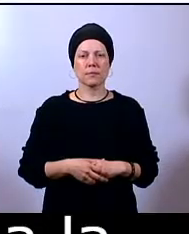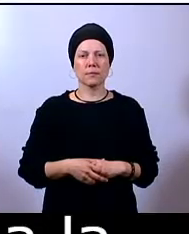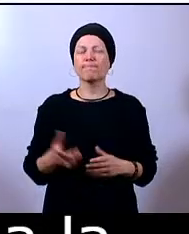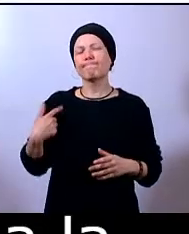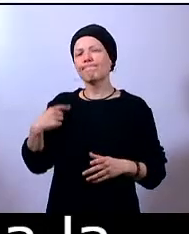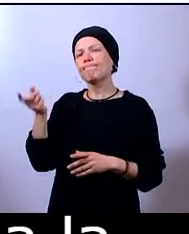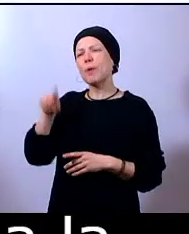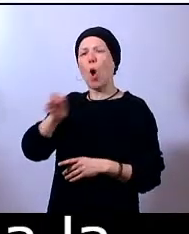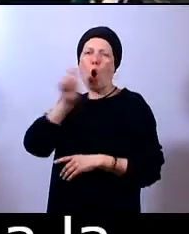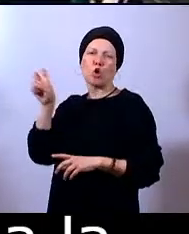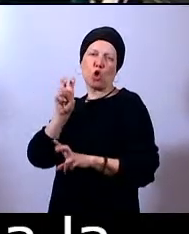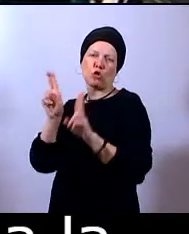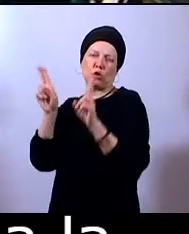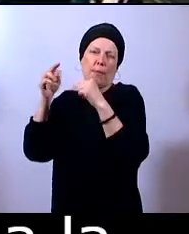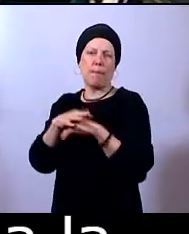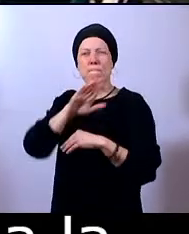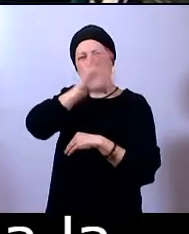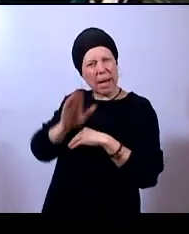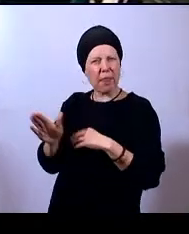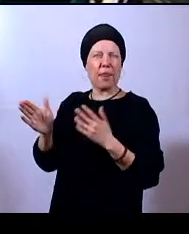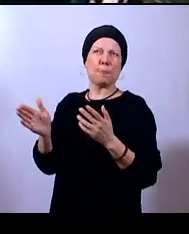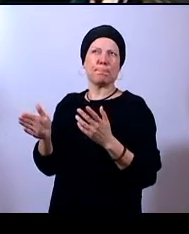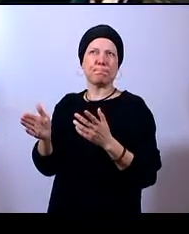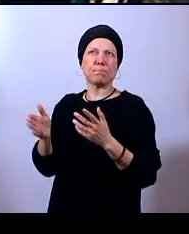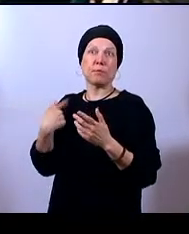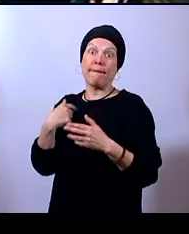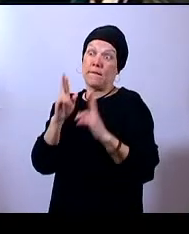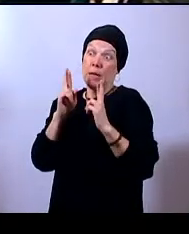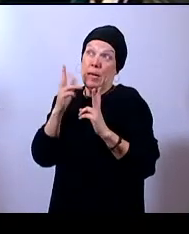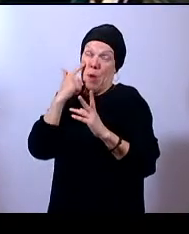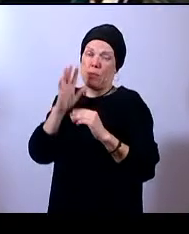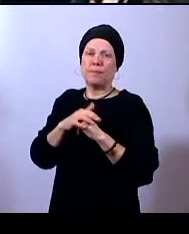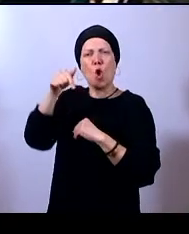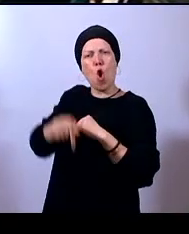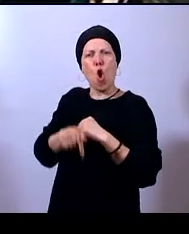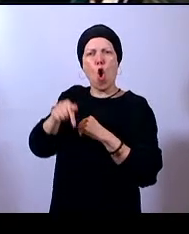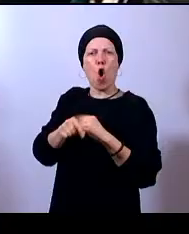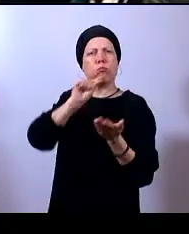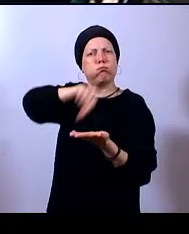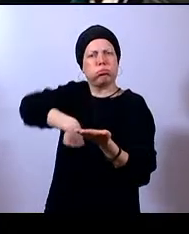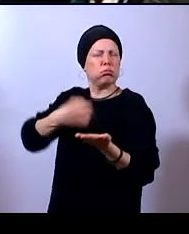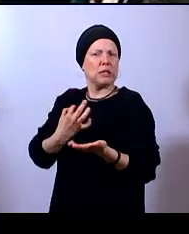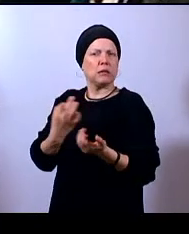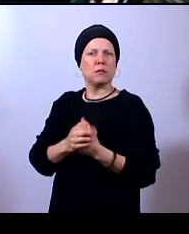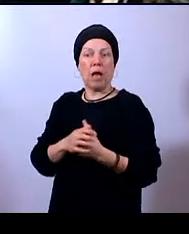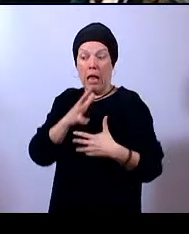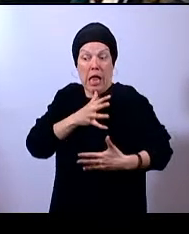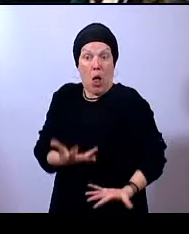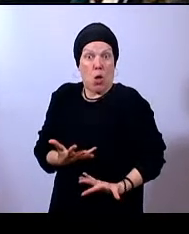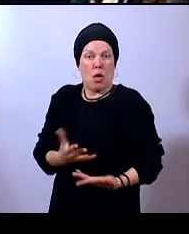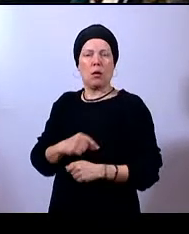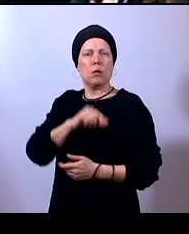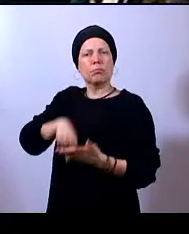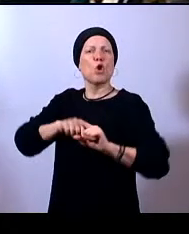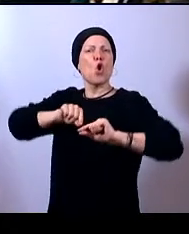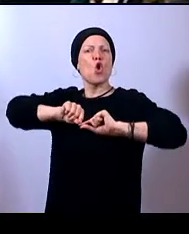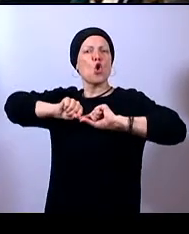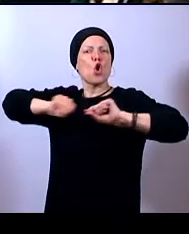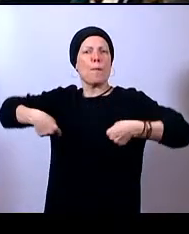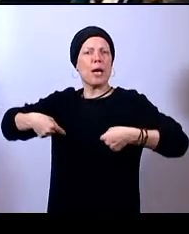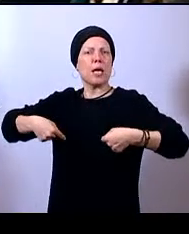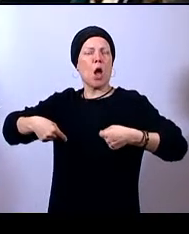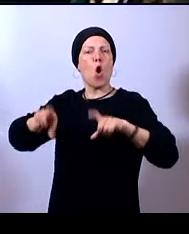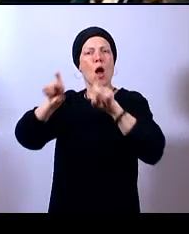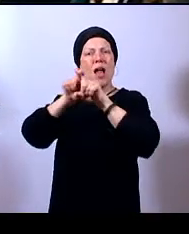Yo tenía también otro tema. Parece ser, esperemos que sea así, que hoy se firmaba en estos momentos el convenio entre